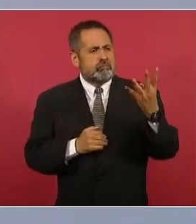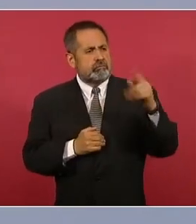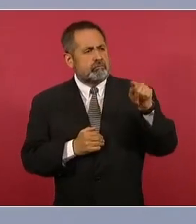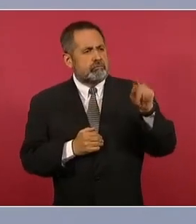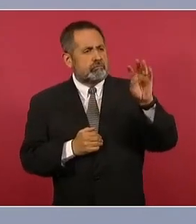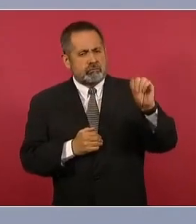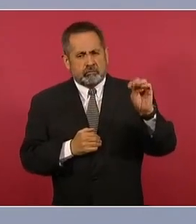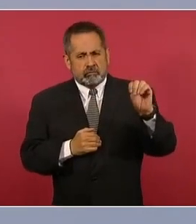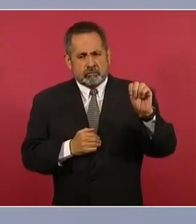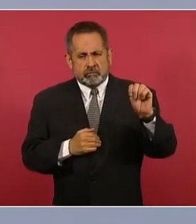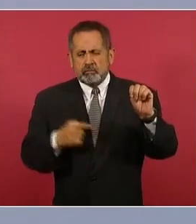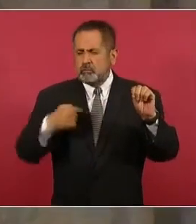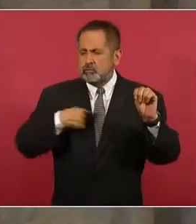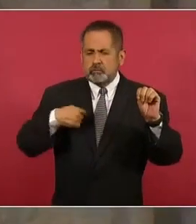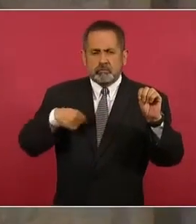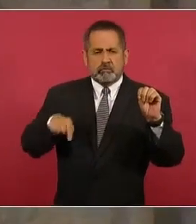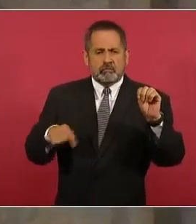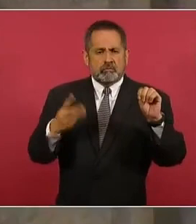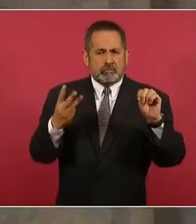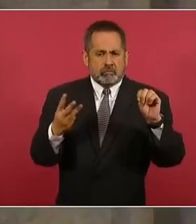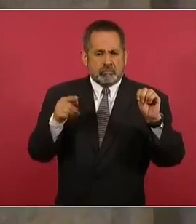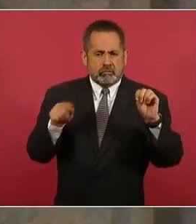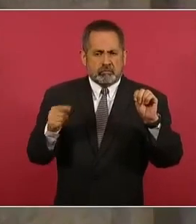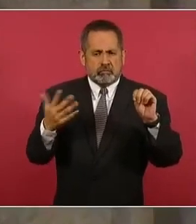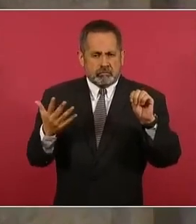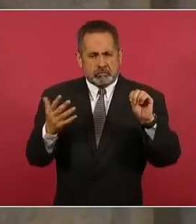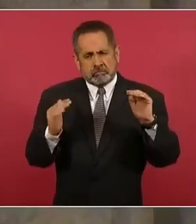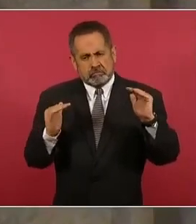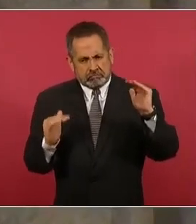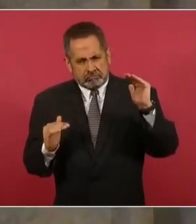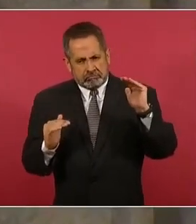4.9 y nosotros 3.5.